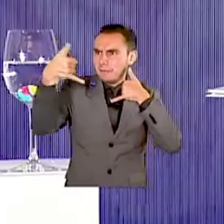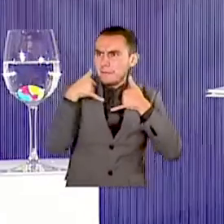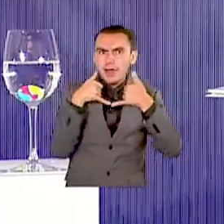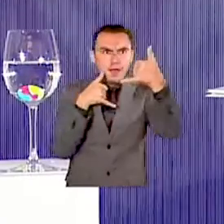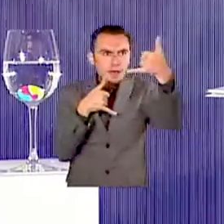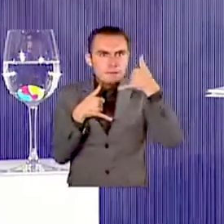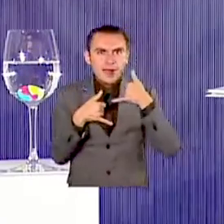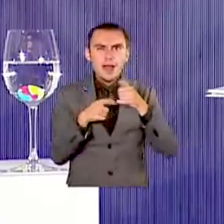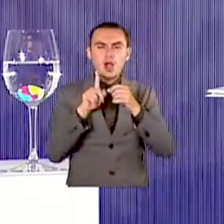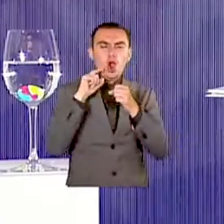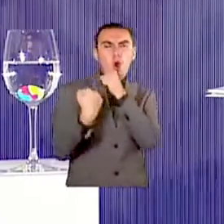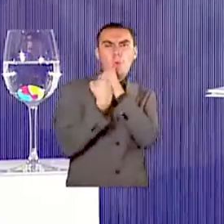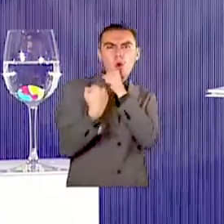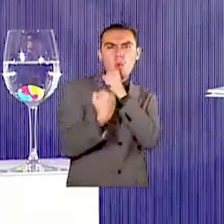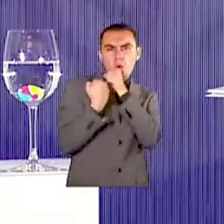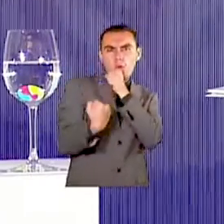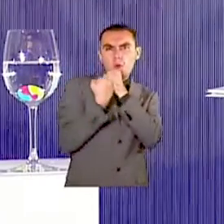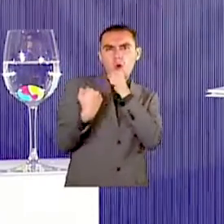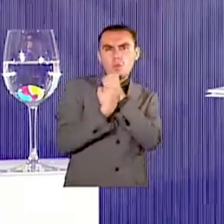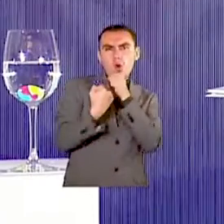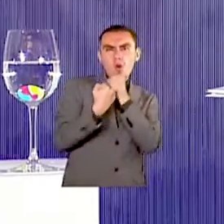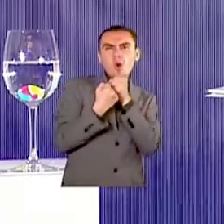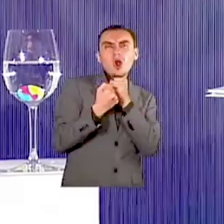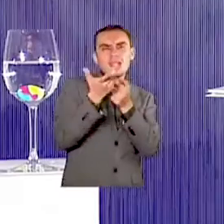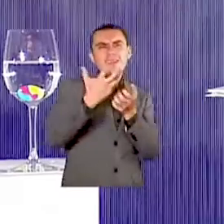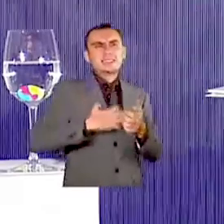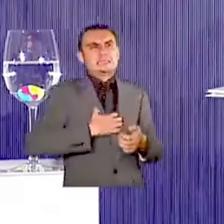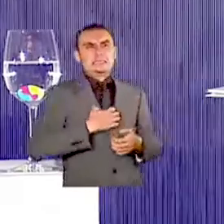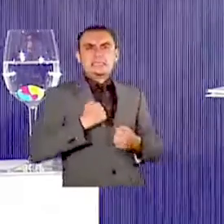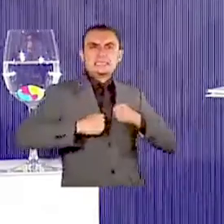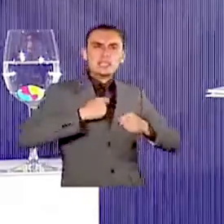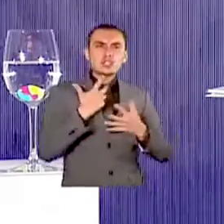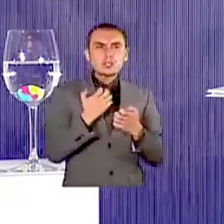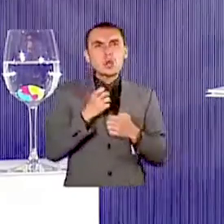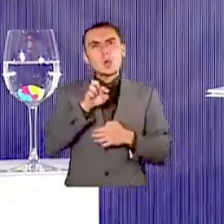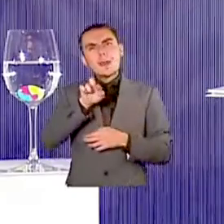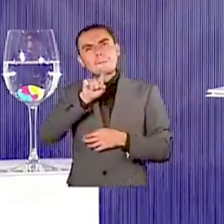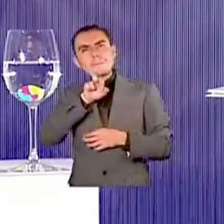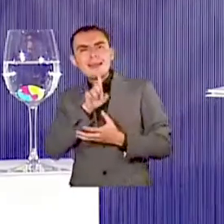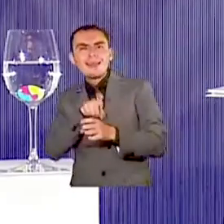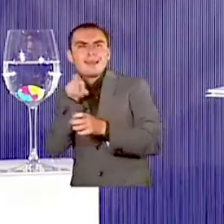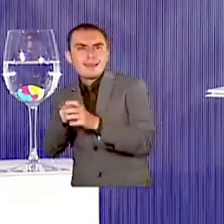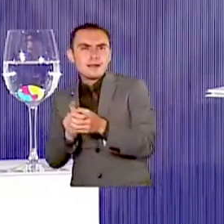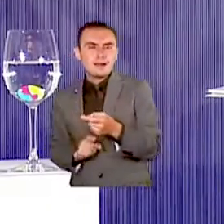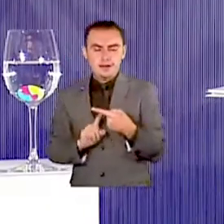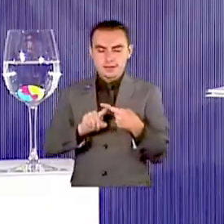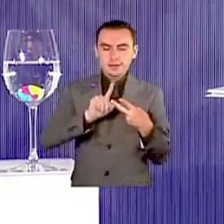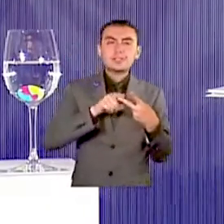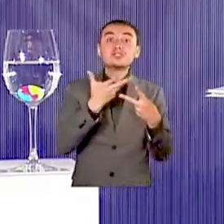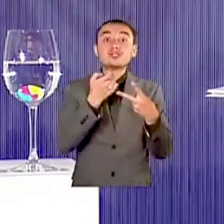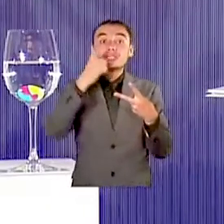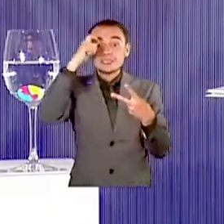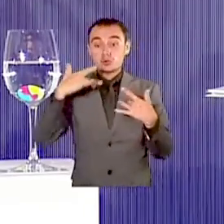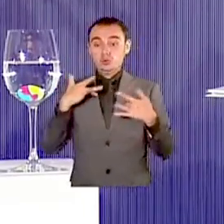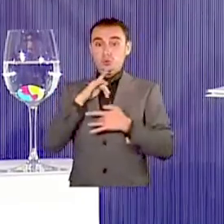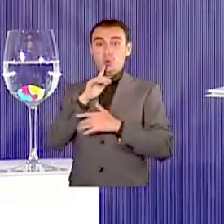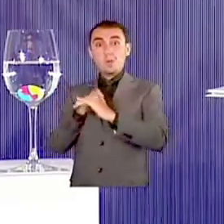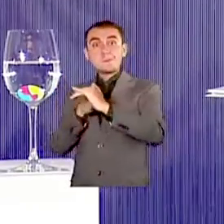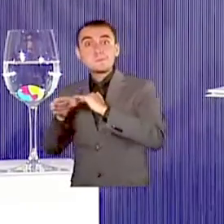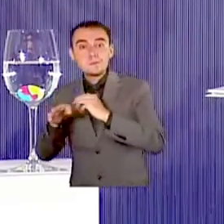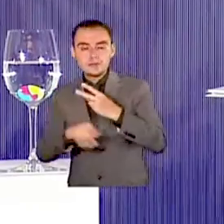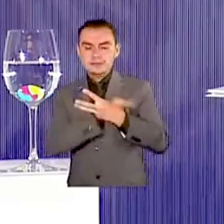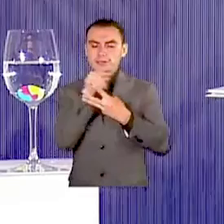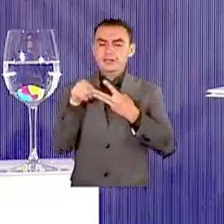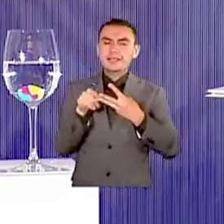pidiéndole apoyo a nuestra delegada para que pudieran entrar a una EPS, para que se pudiera tener acceso a la salud,